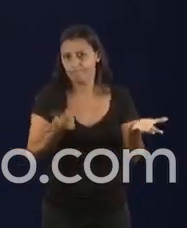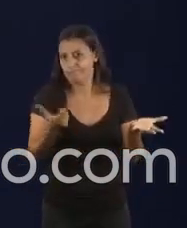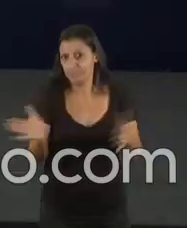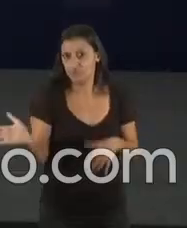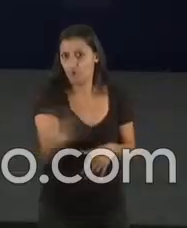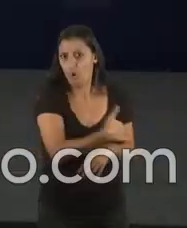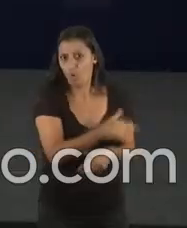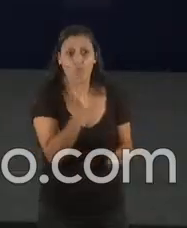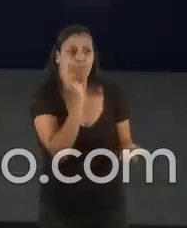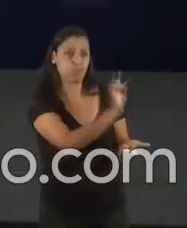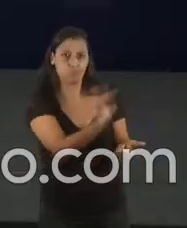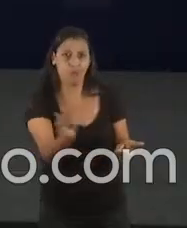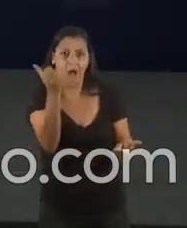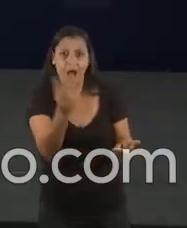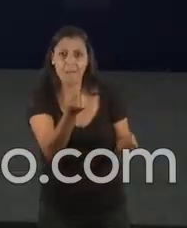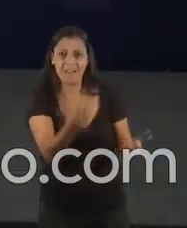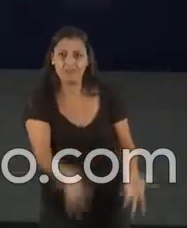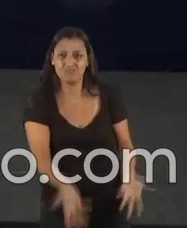rubros